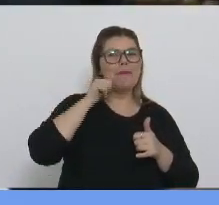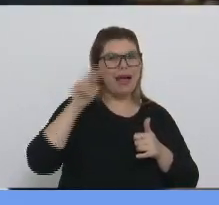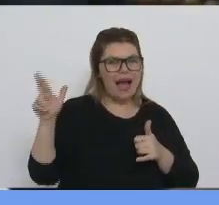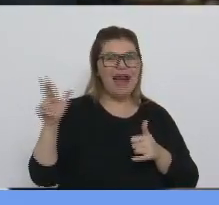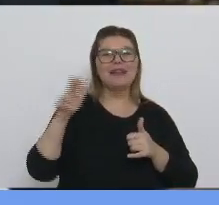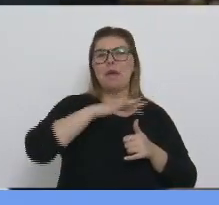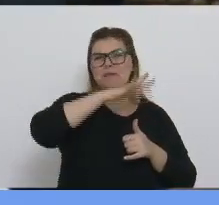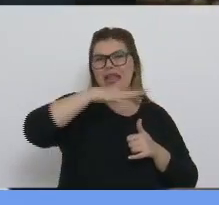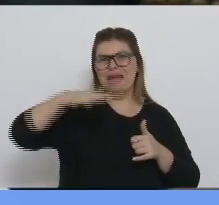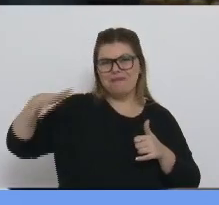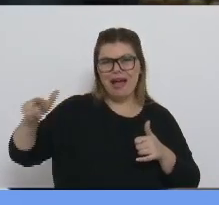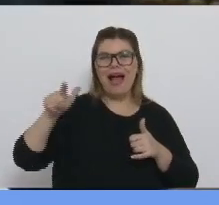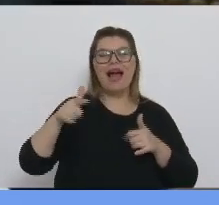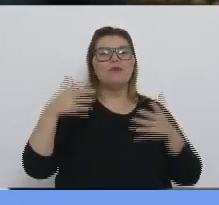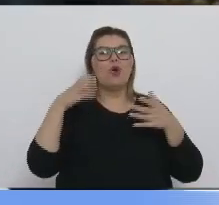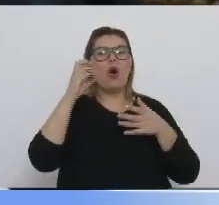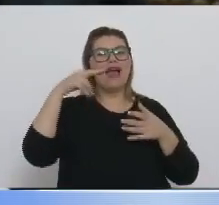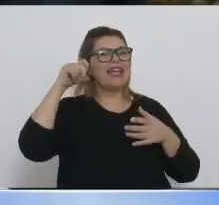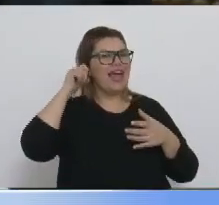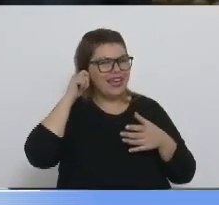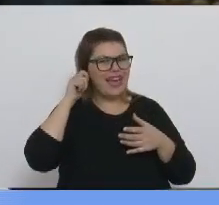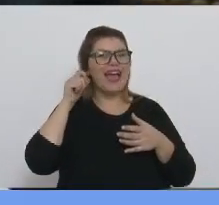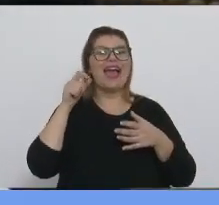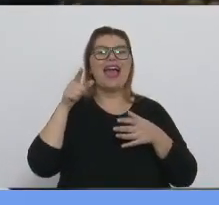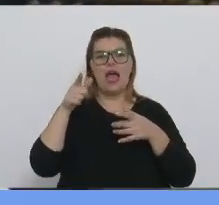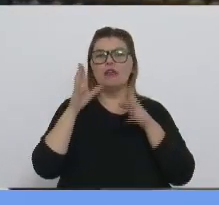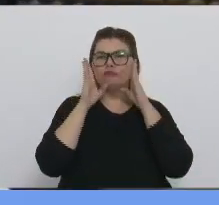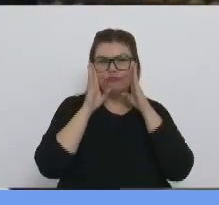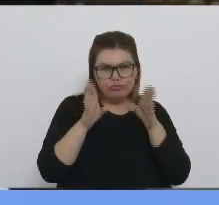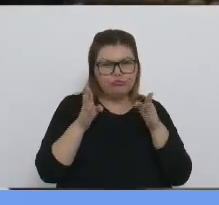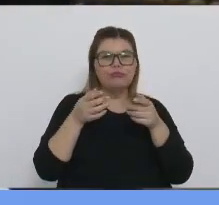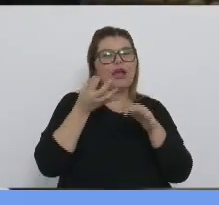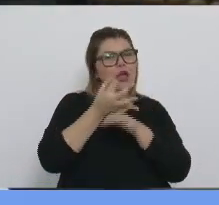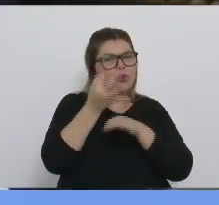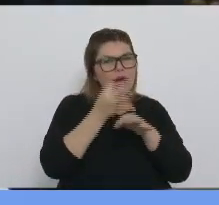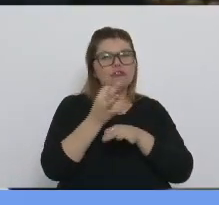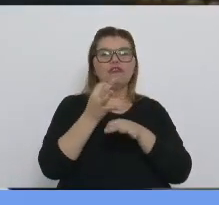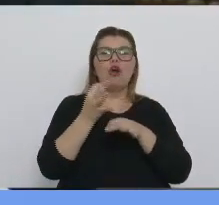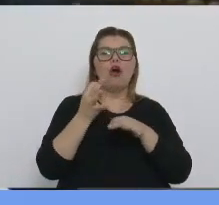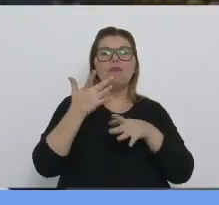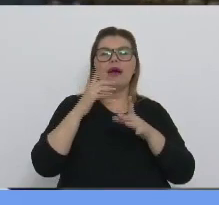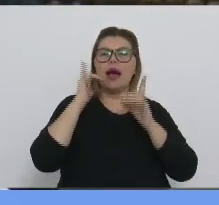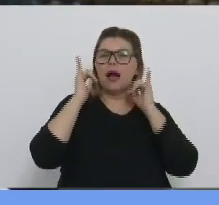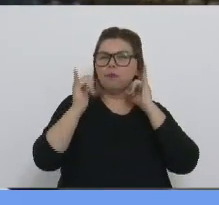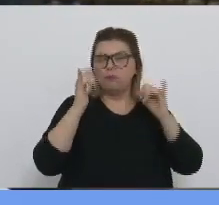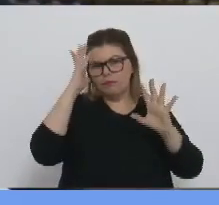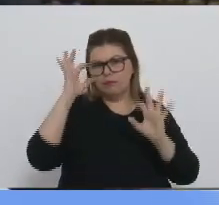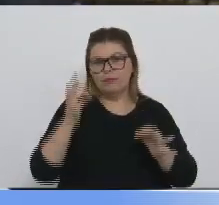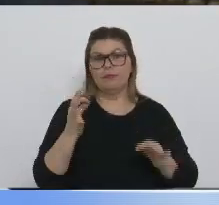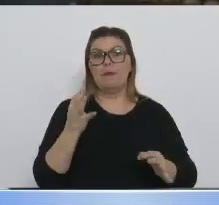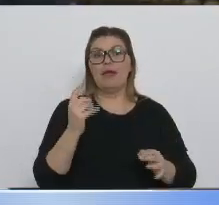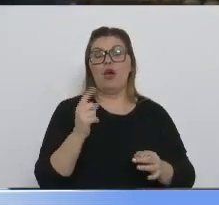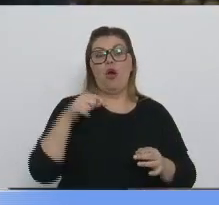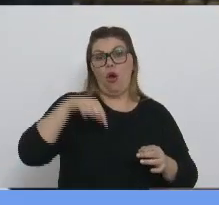muy comprometidos focalizando mucho en educación y concientización pero hoy nos toca cumplir el rol a nosotros al